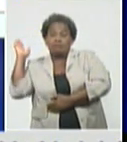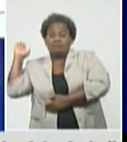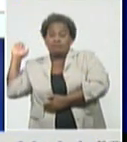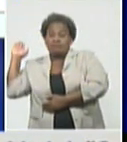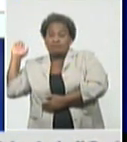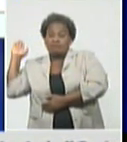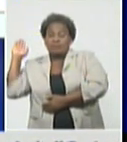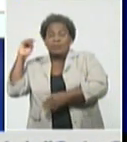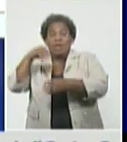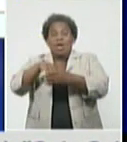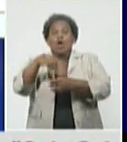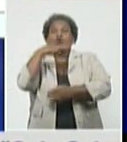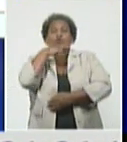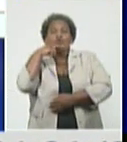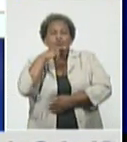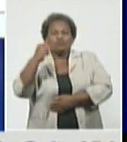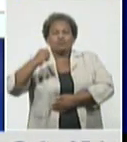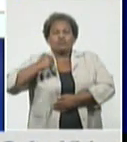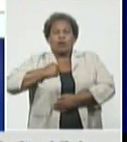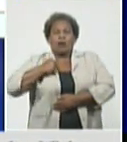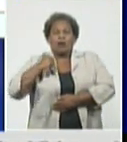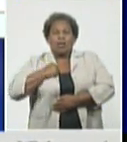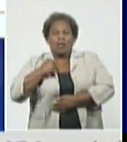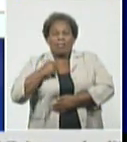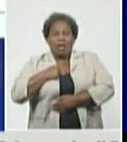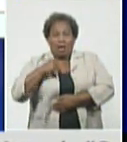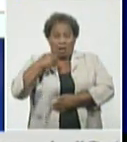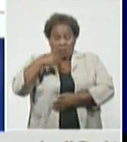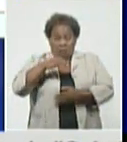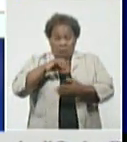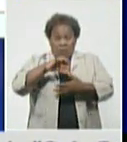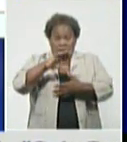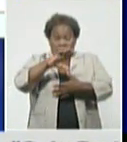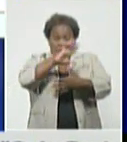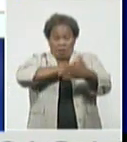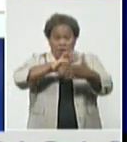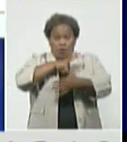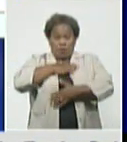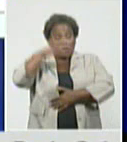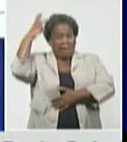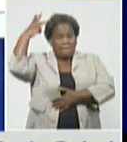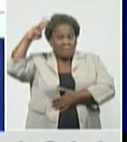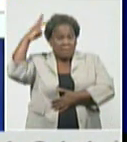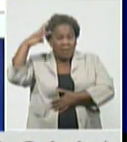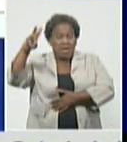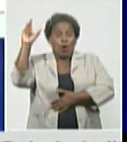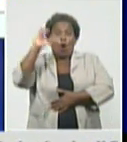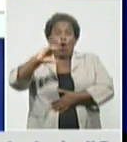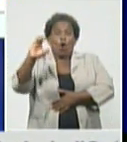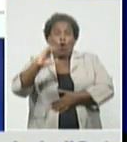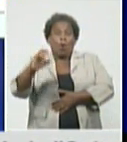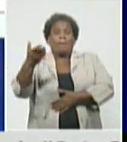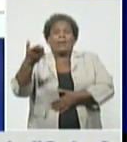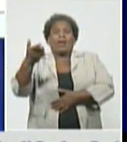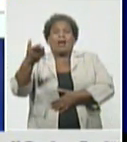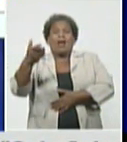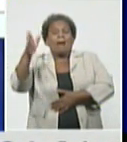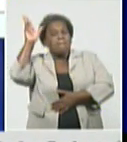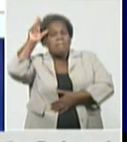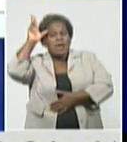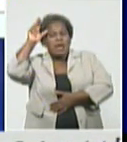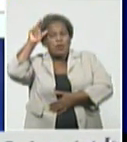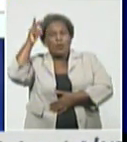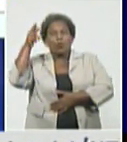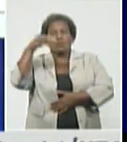está Rusia, Canadá, de nuestra región, México, Colombia, Perú, Chile,